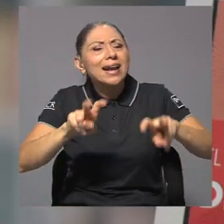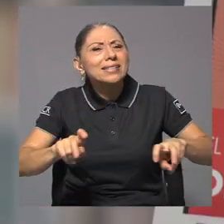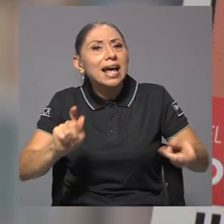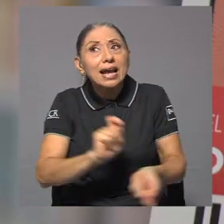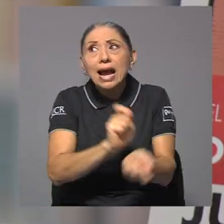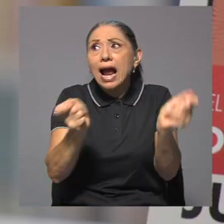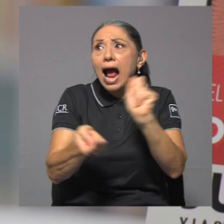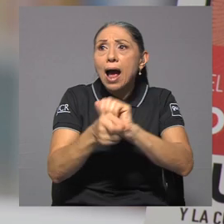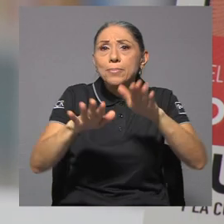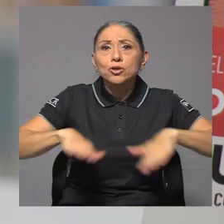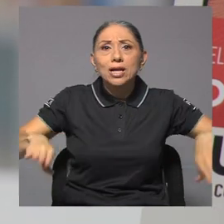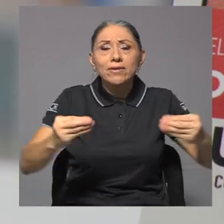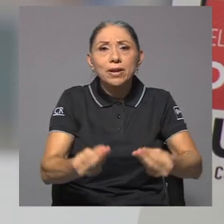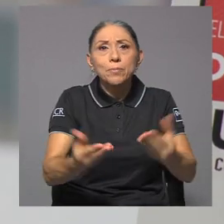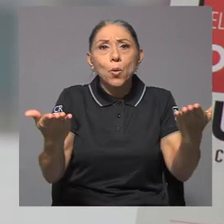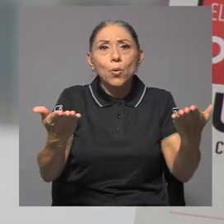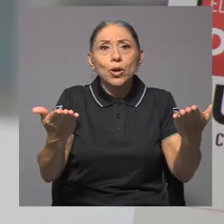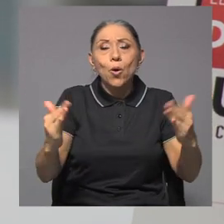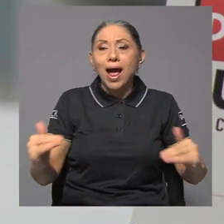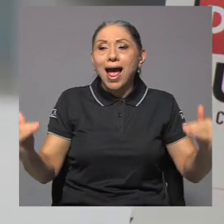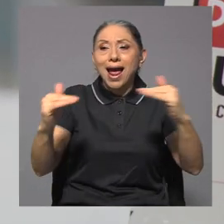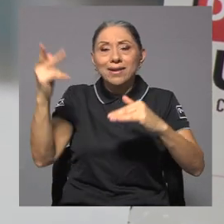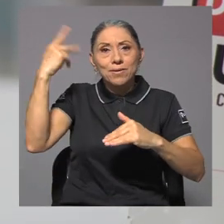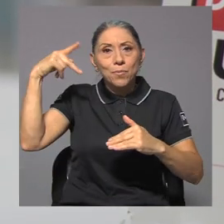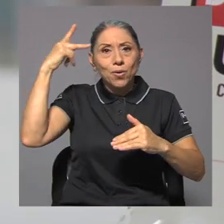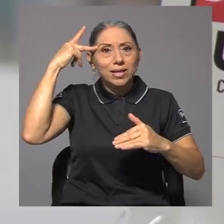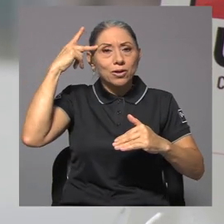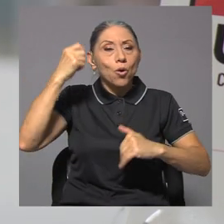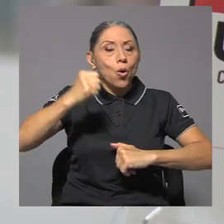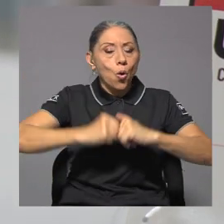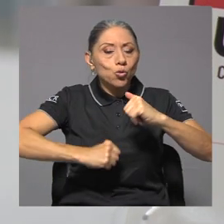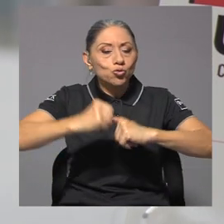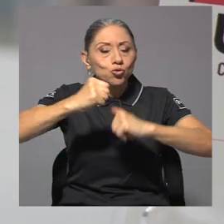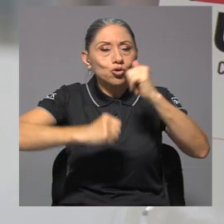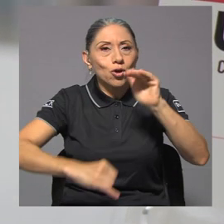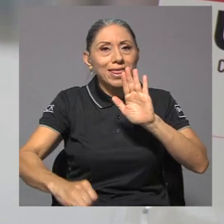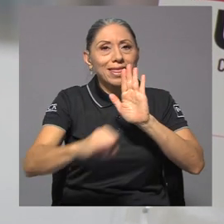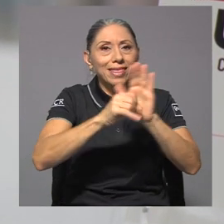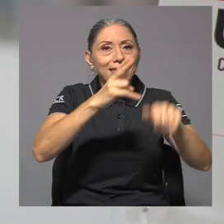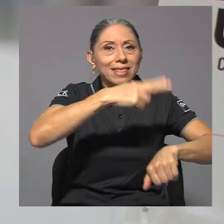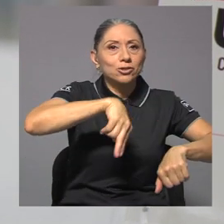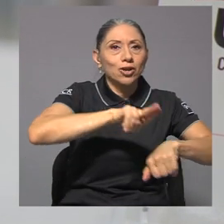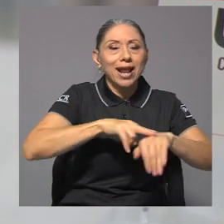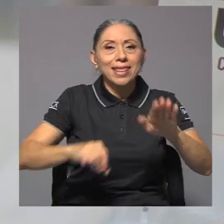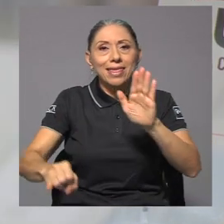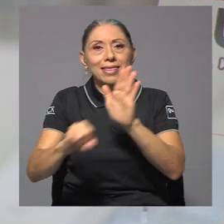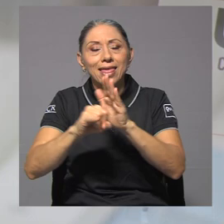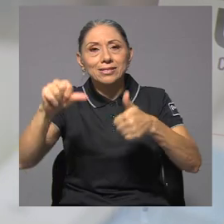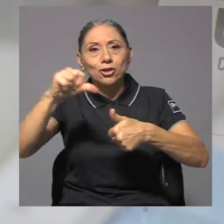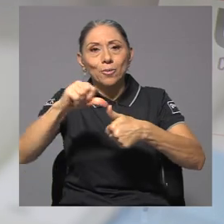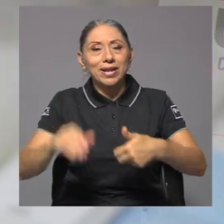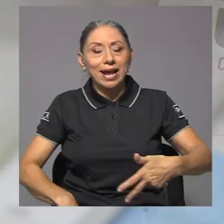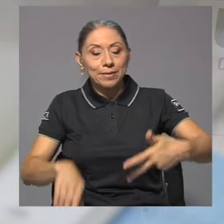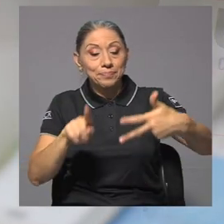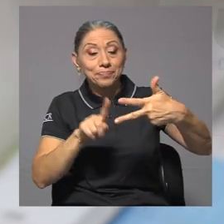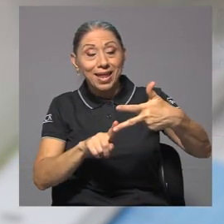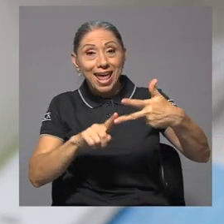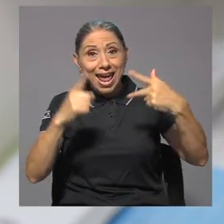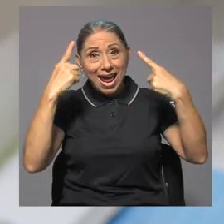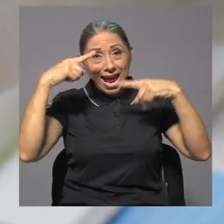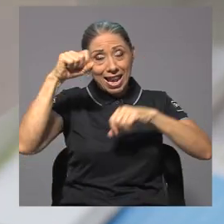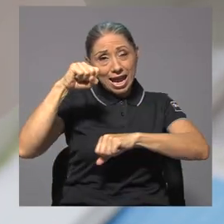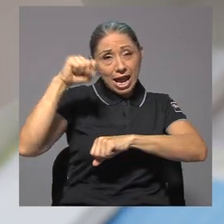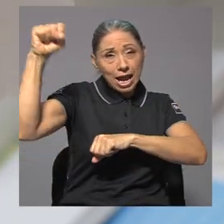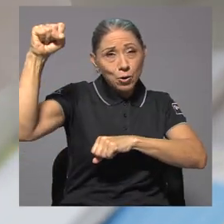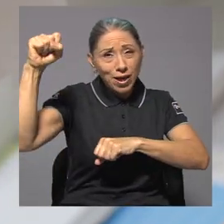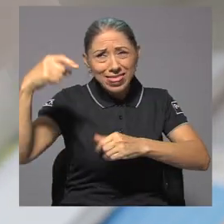esfera pública en la cultura política y en la construcción de la identidad nacional y centroamericana el héroe de la